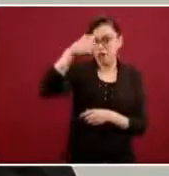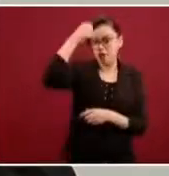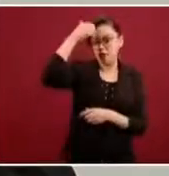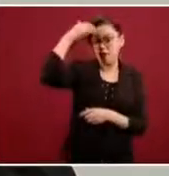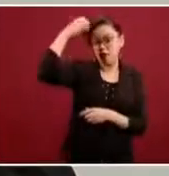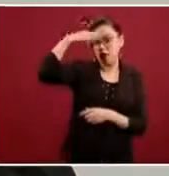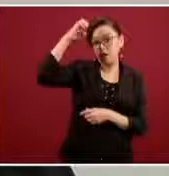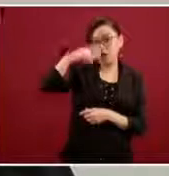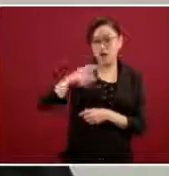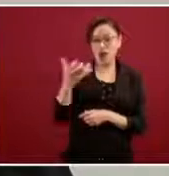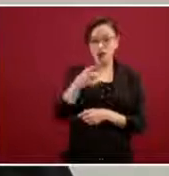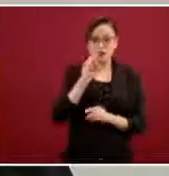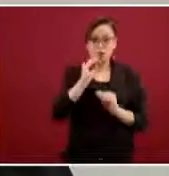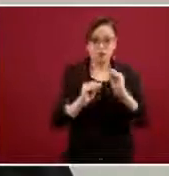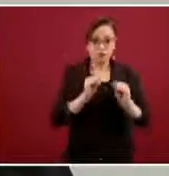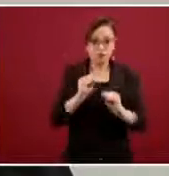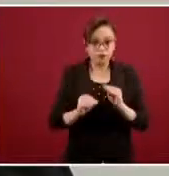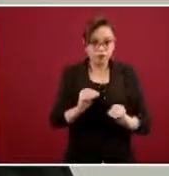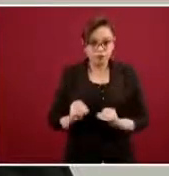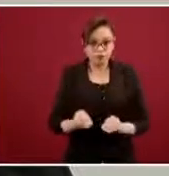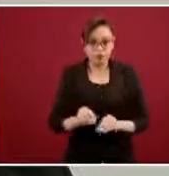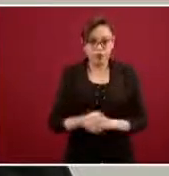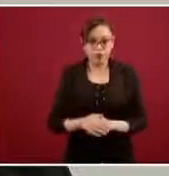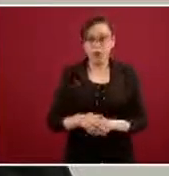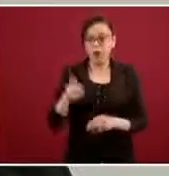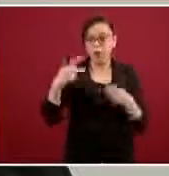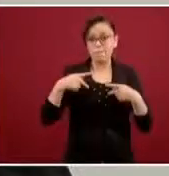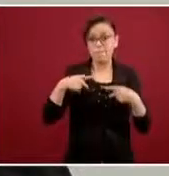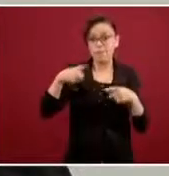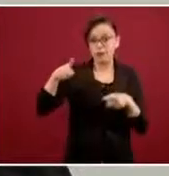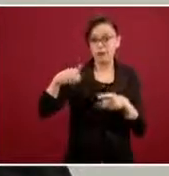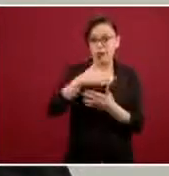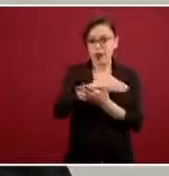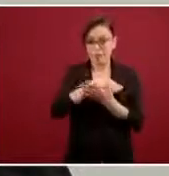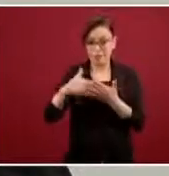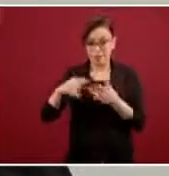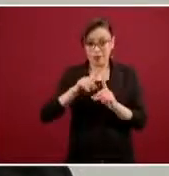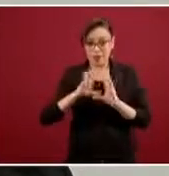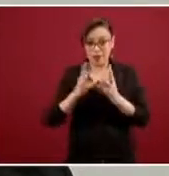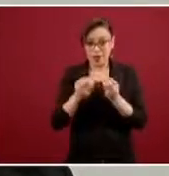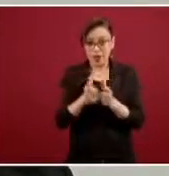todos. La mitad de ellos son de la UNAM, diferentes escuelas,